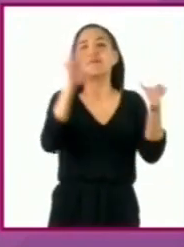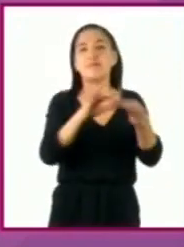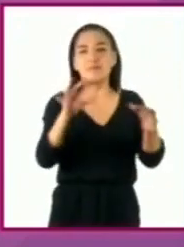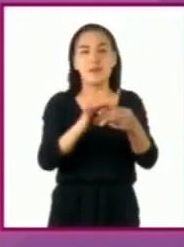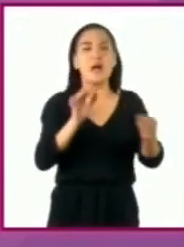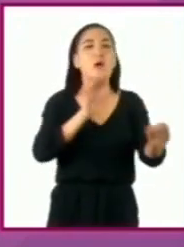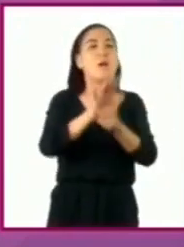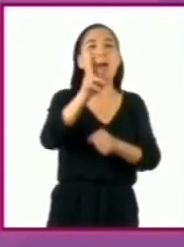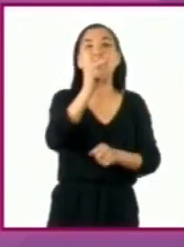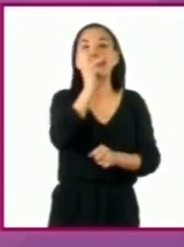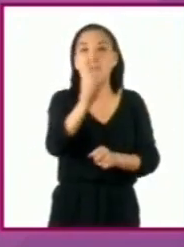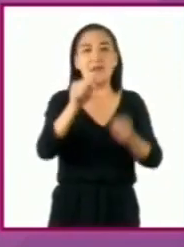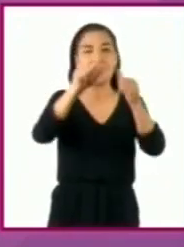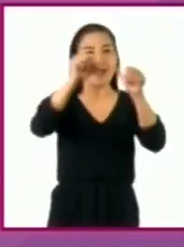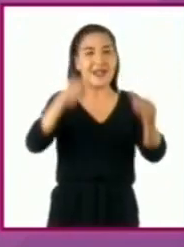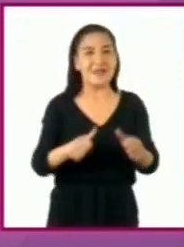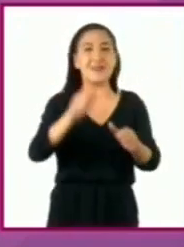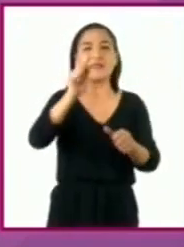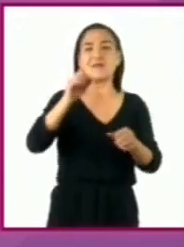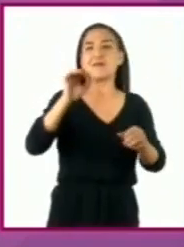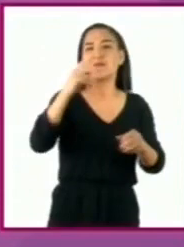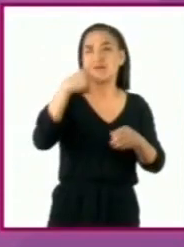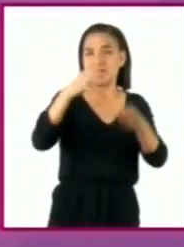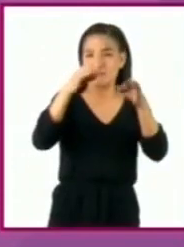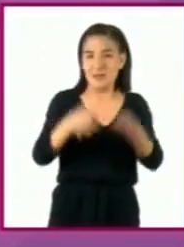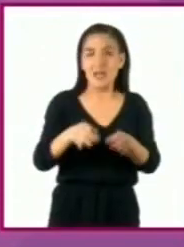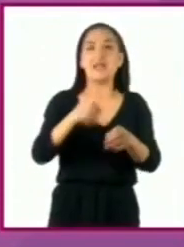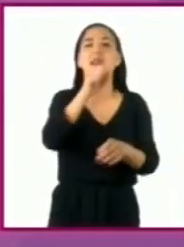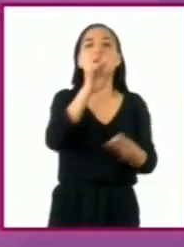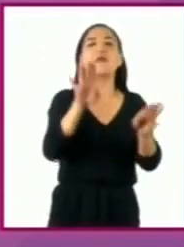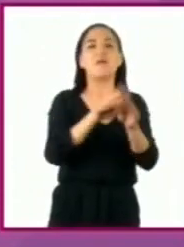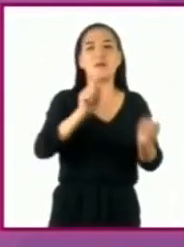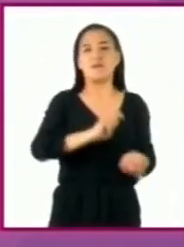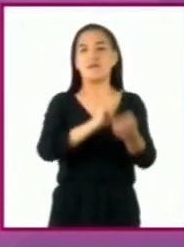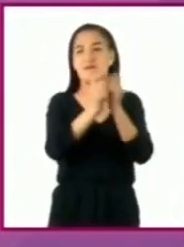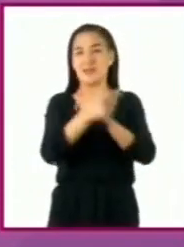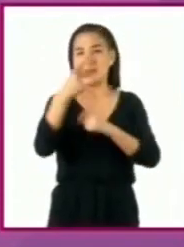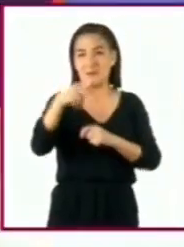de la palabra arte y el planteamiento de la evolución de ese concepto.